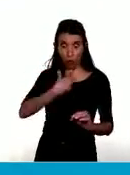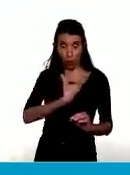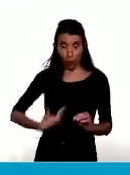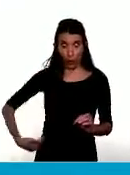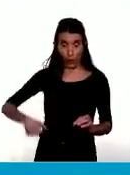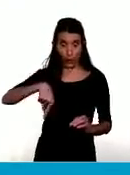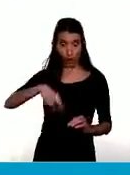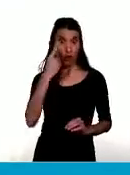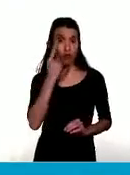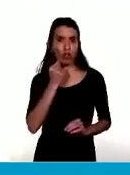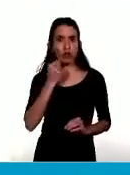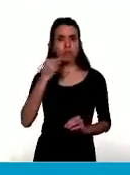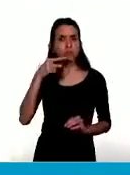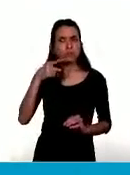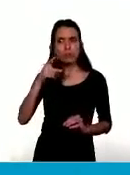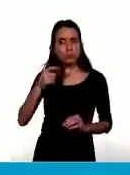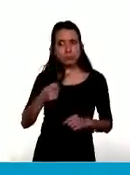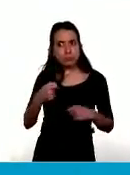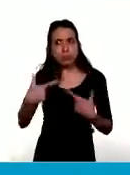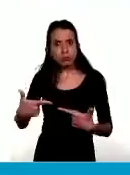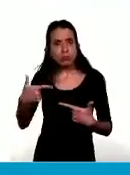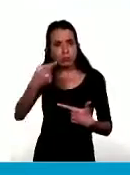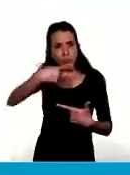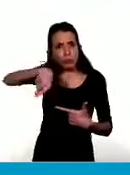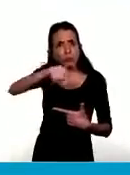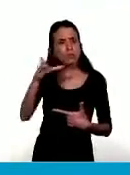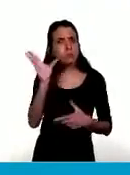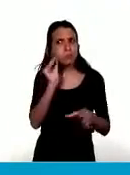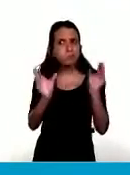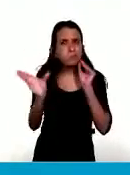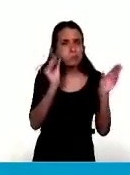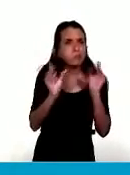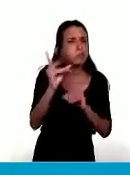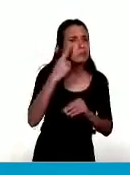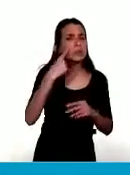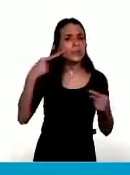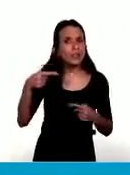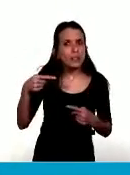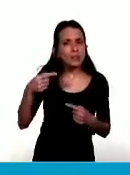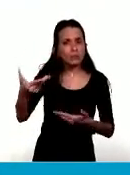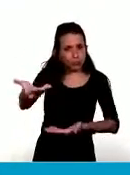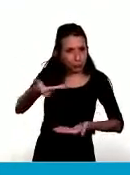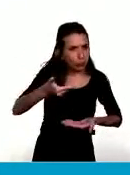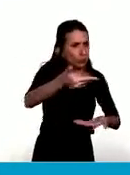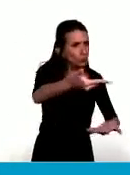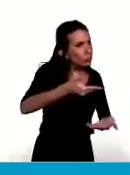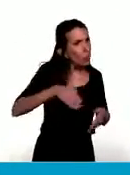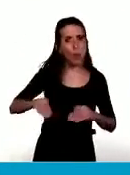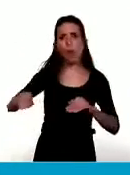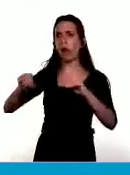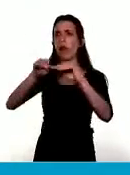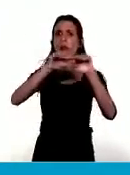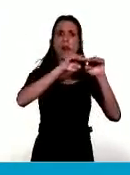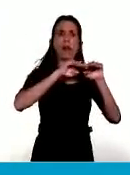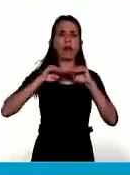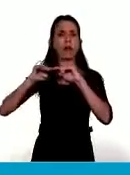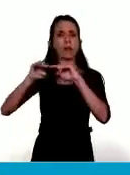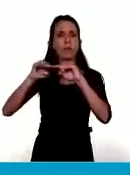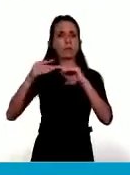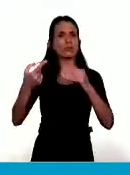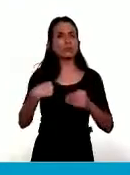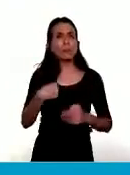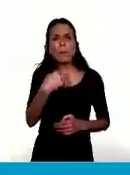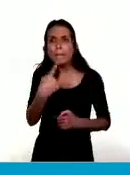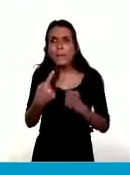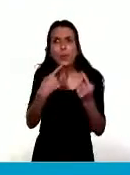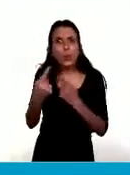origen partidario. Se auxilió a todos los intendentes por igual. Entonces yo los miro a los ojos y les pregunto, si